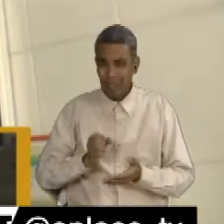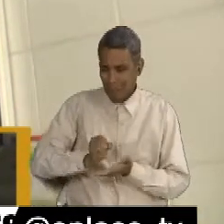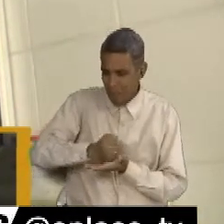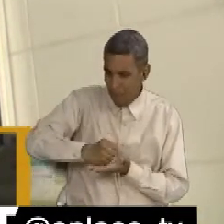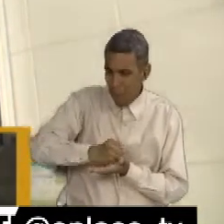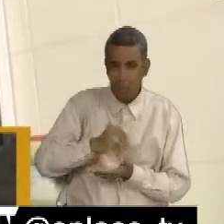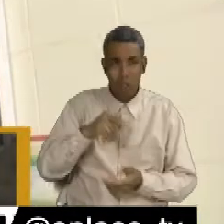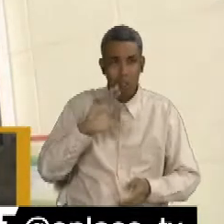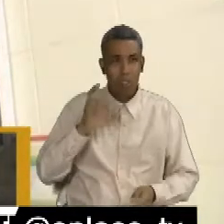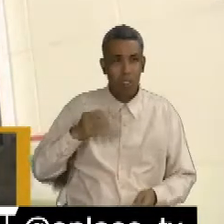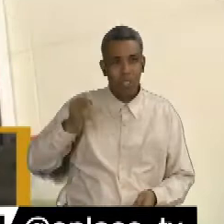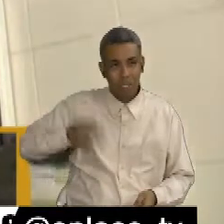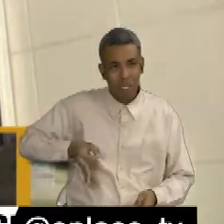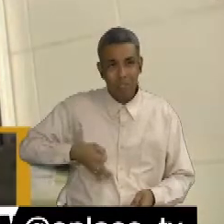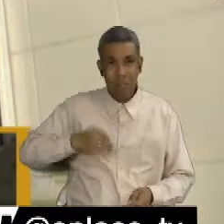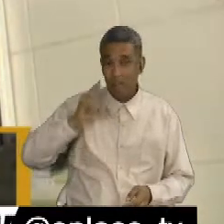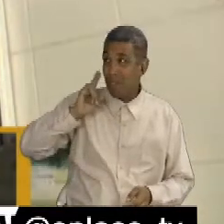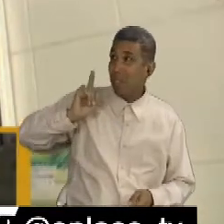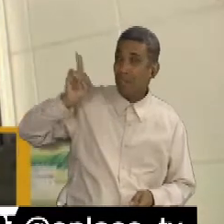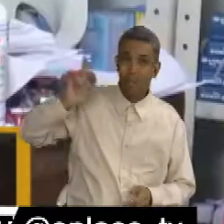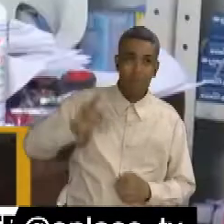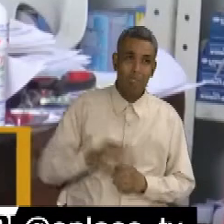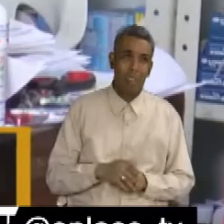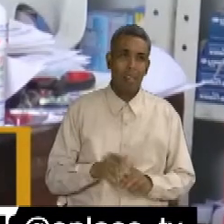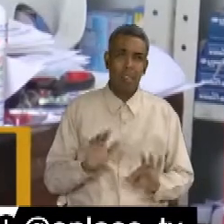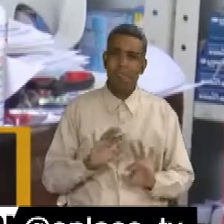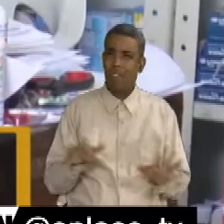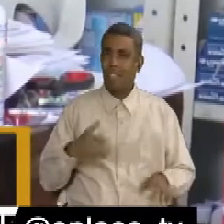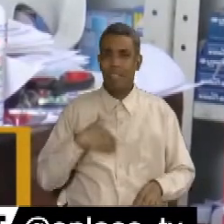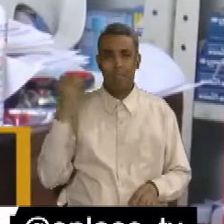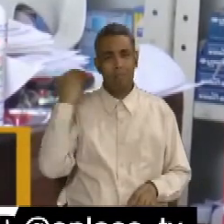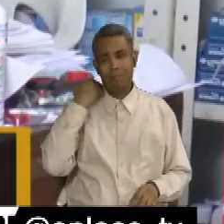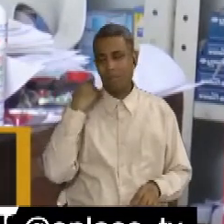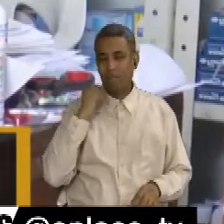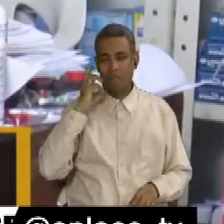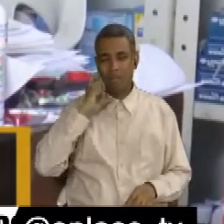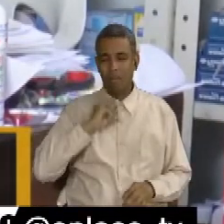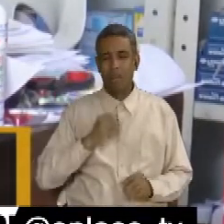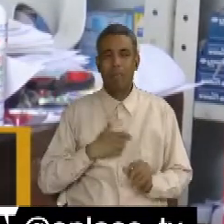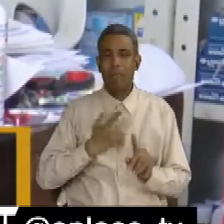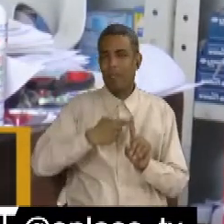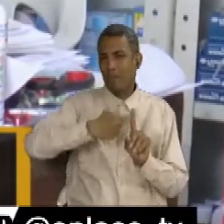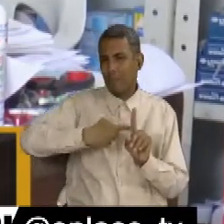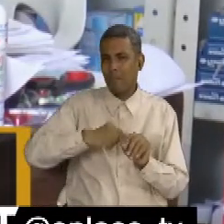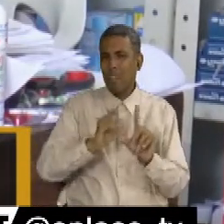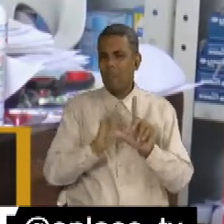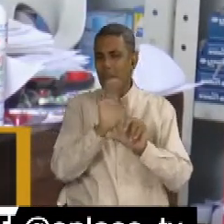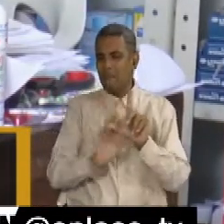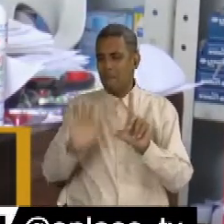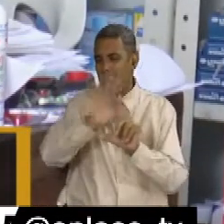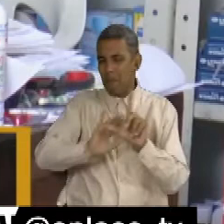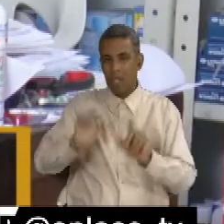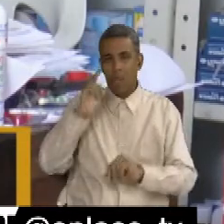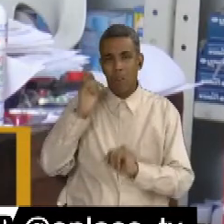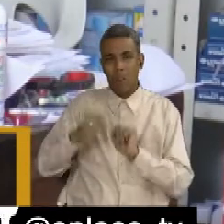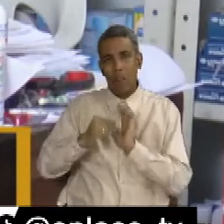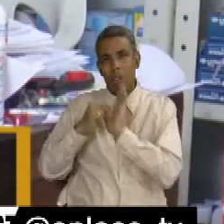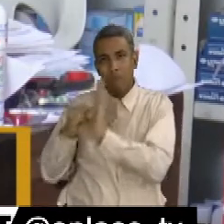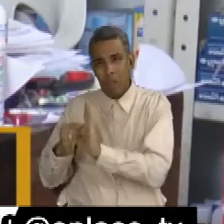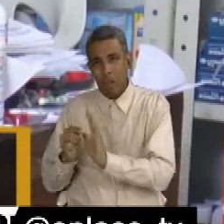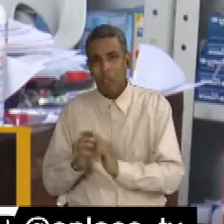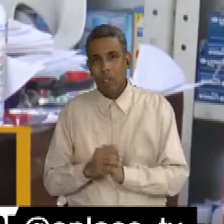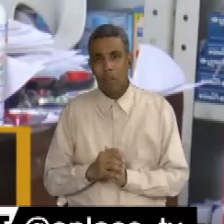cada y todos los meses. Ya he llevado a las autoridades videos y cuanto me exigen. Y demoro